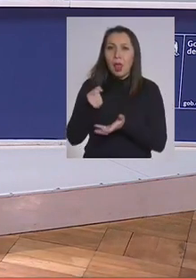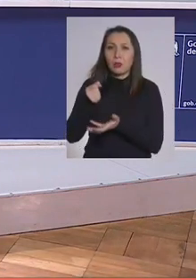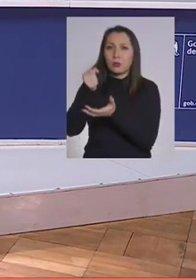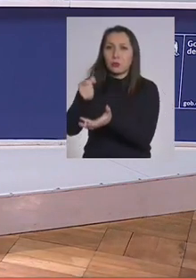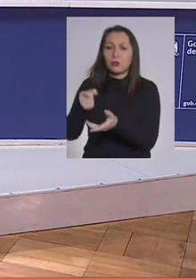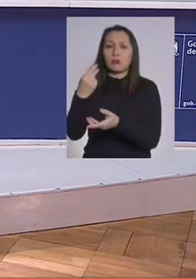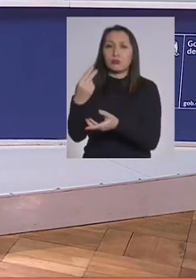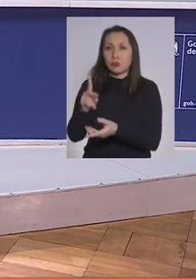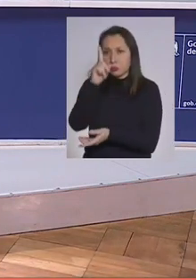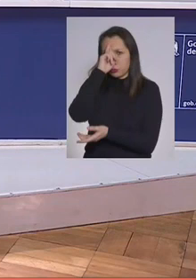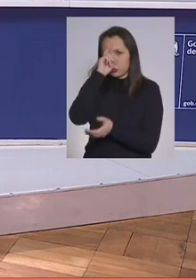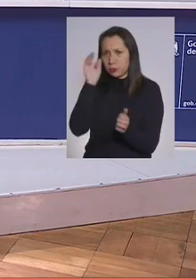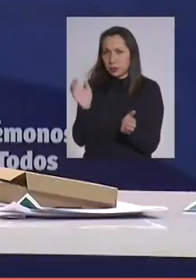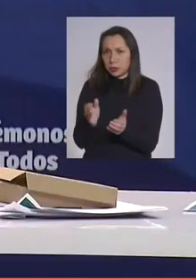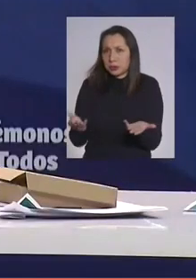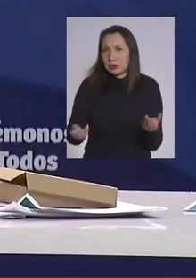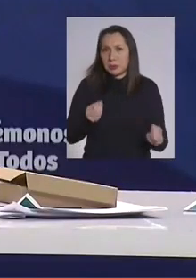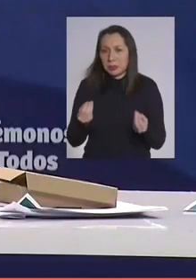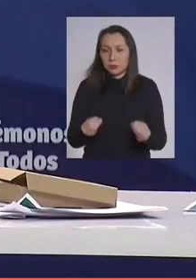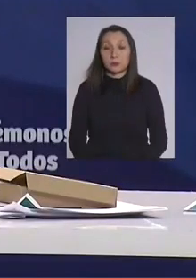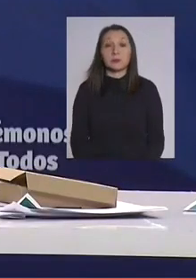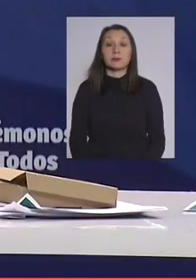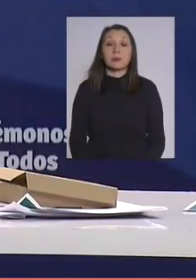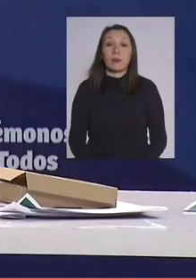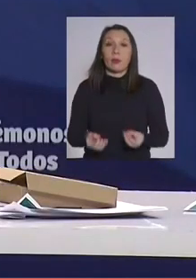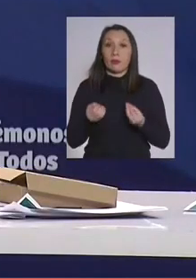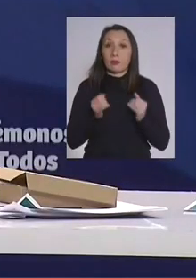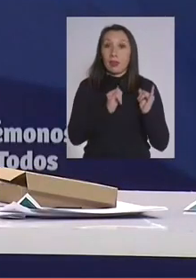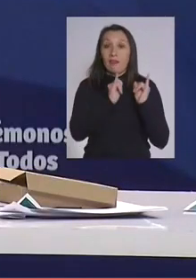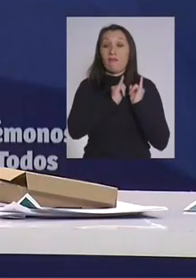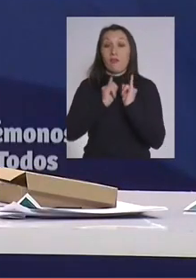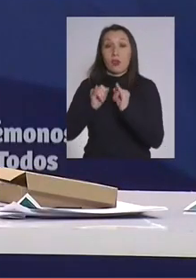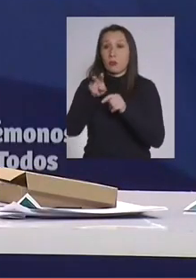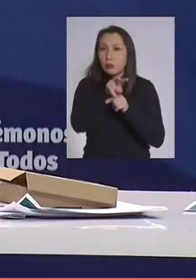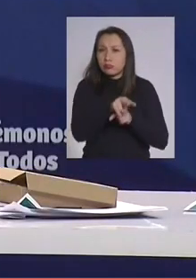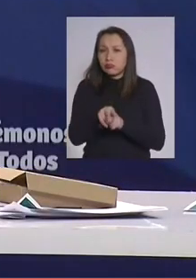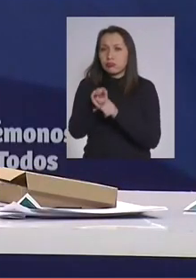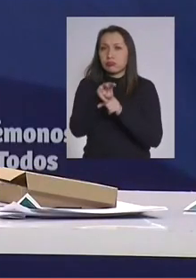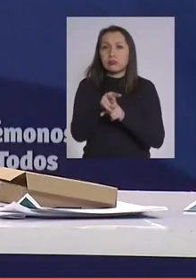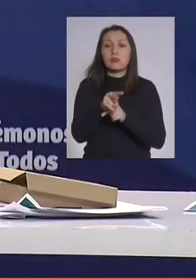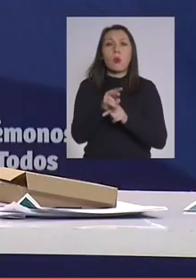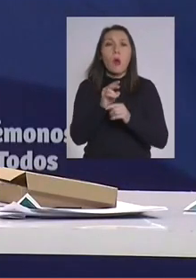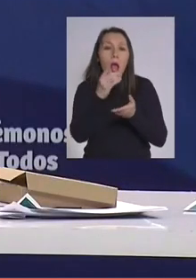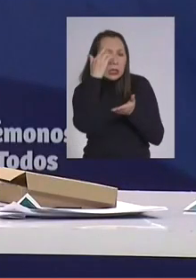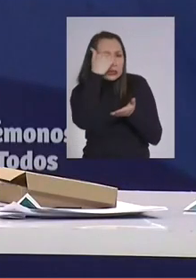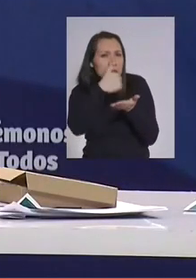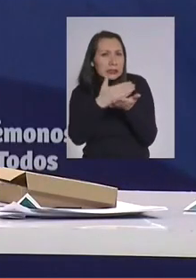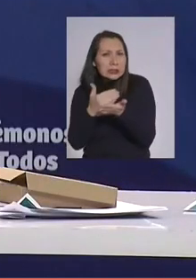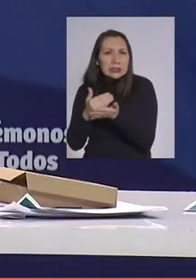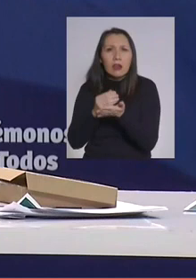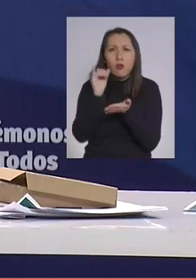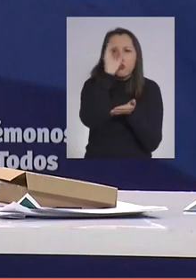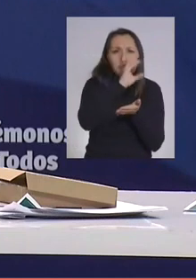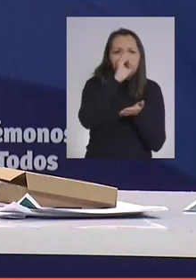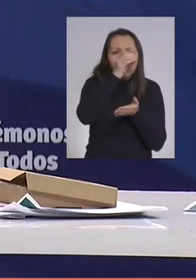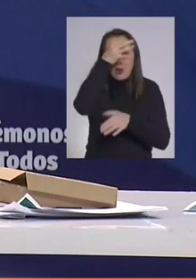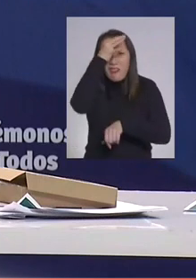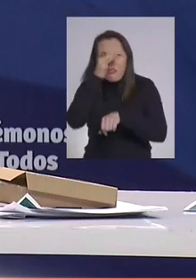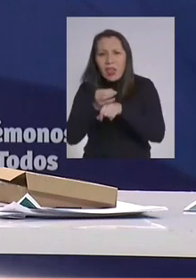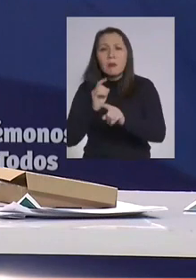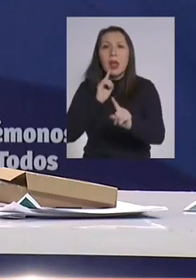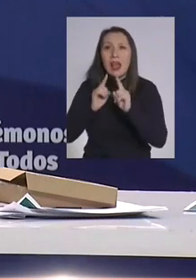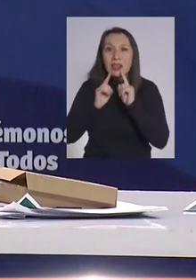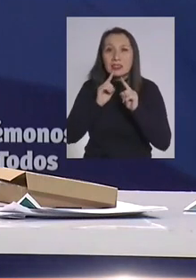cesfam bueno el informe de monitorización de estrategias de este y otras habilidades y aislamiento en la p en la